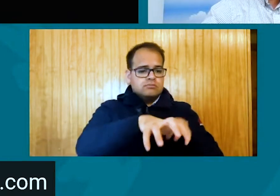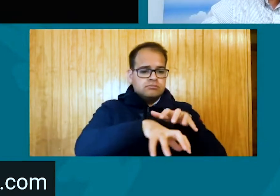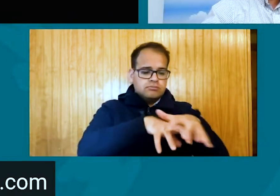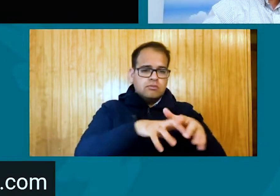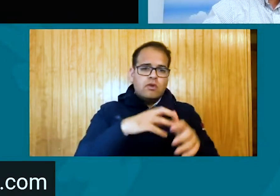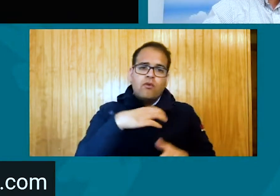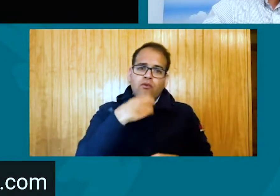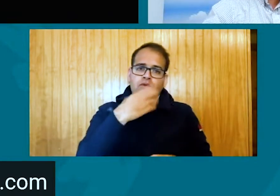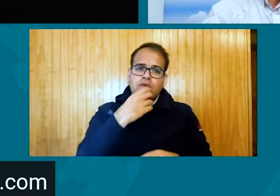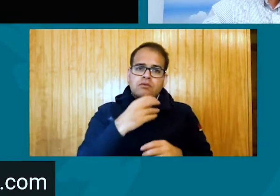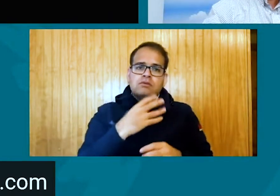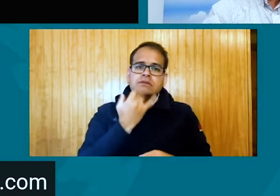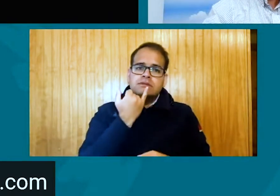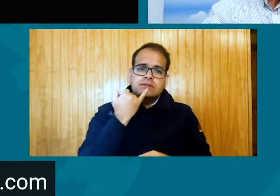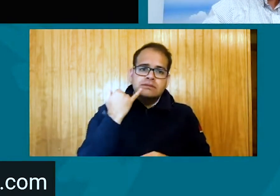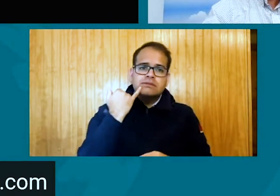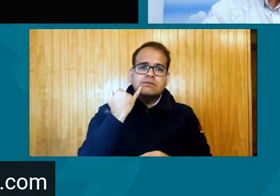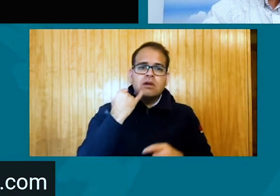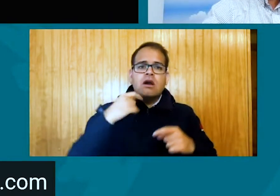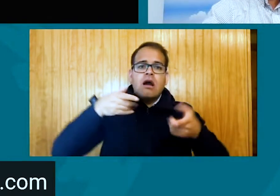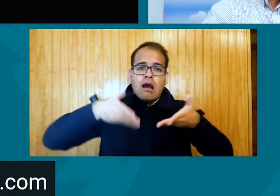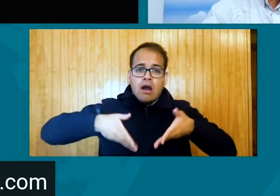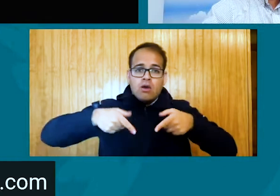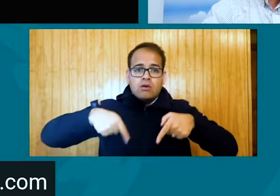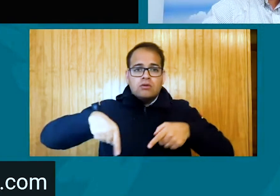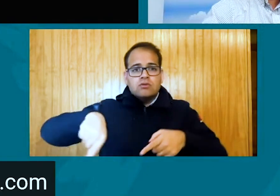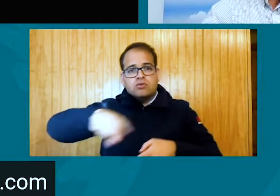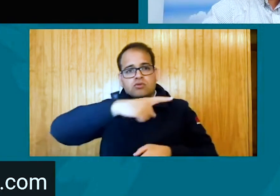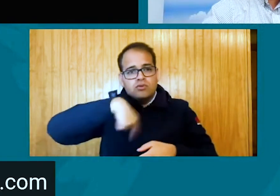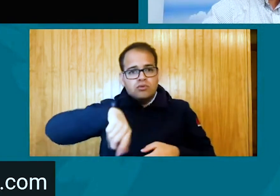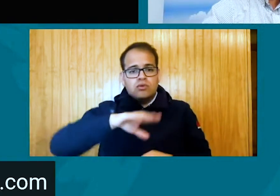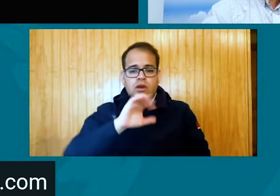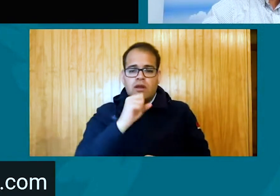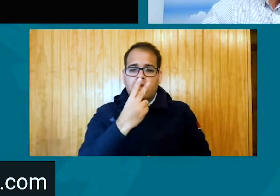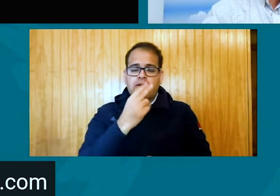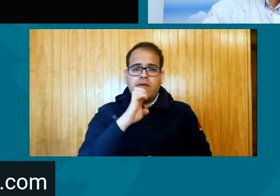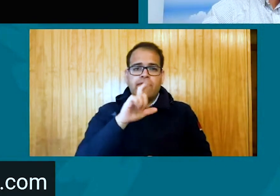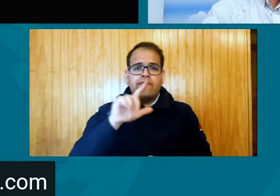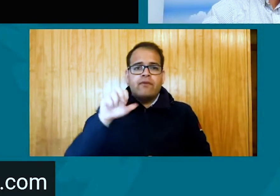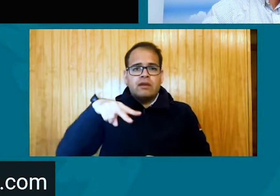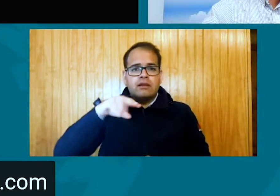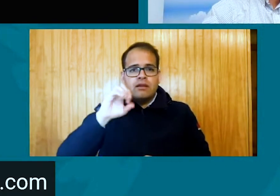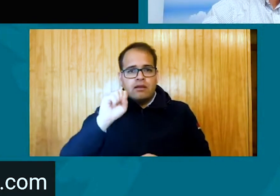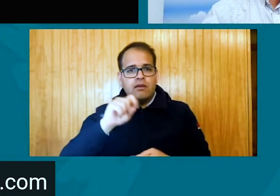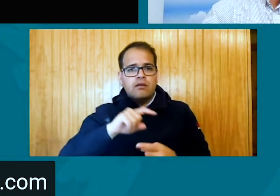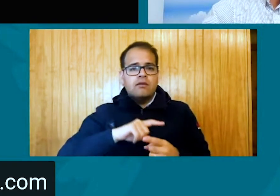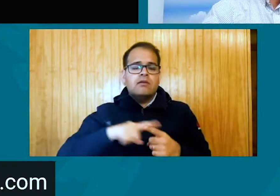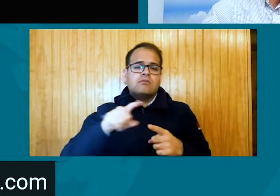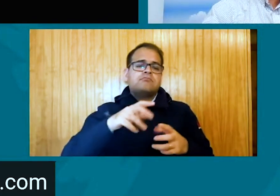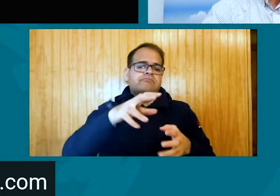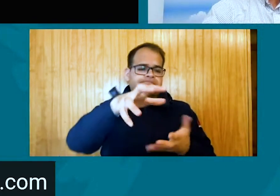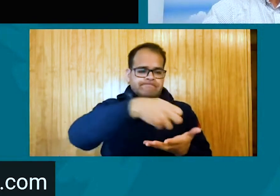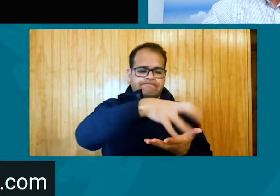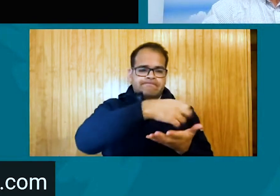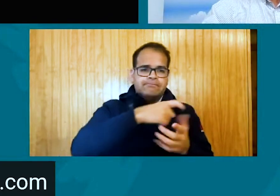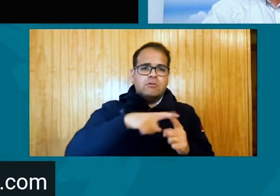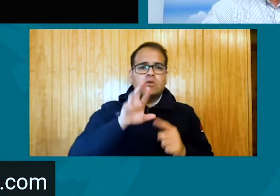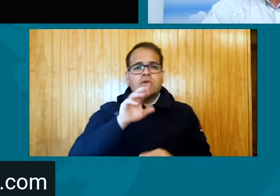Por lo tanto, estamos en este momento cosechando avellanos y nogales muy fuerte en Talca, Colbún,